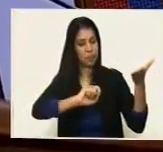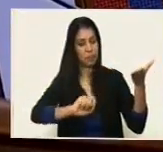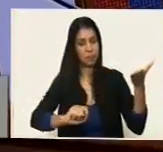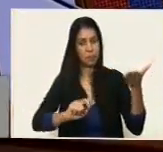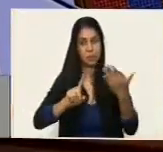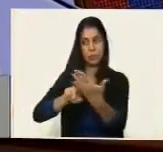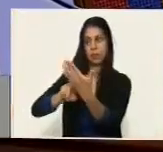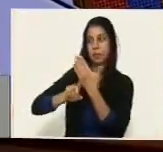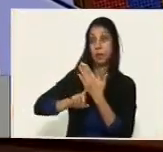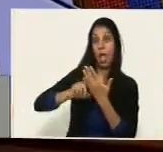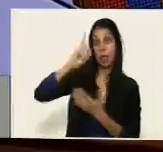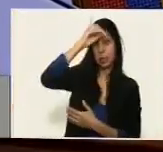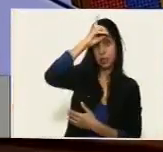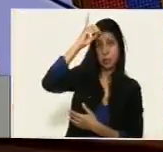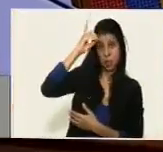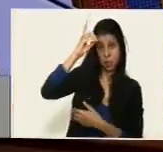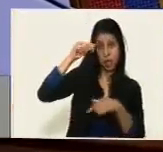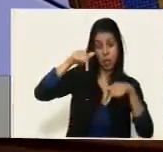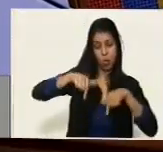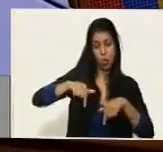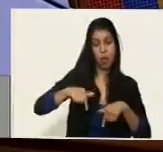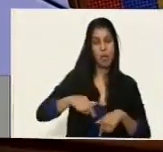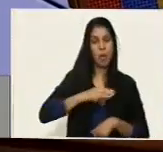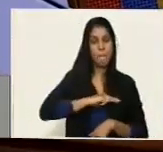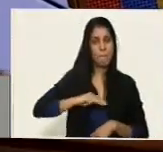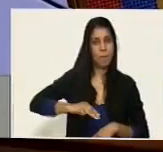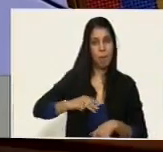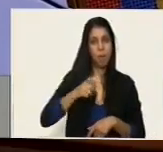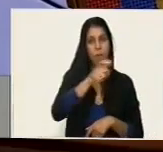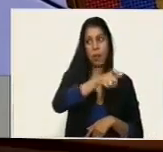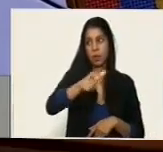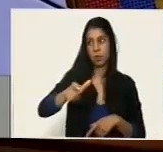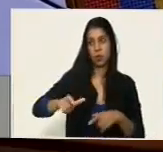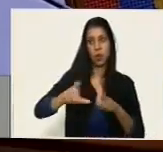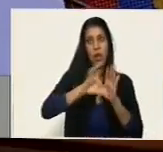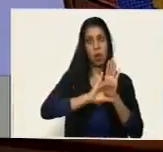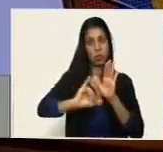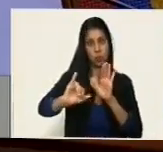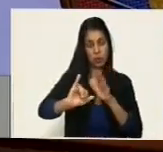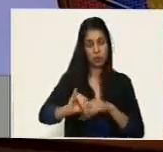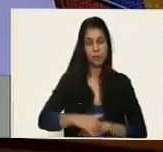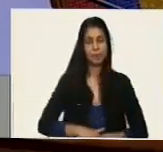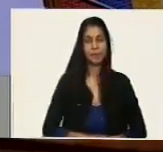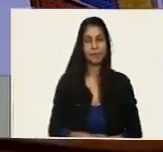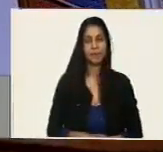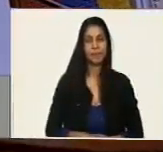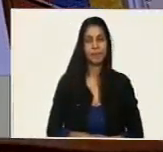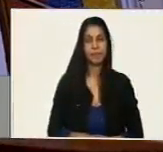dirigido al presidente y demás miembros de esta Asamblea Nacional Constituyente. Es todo, presidente.